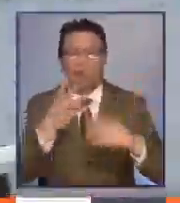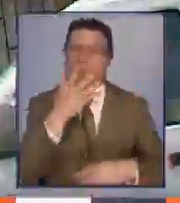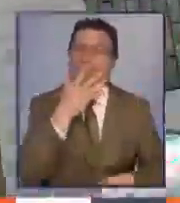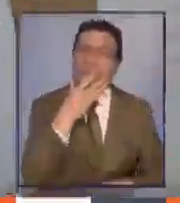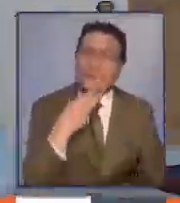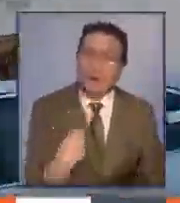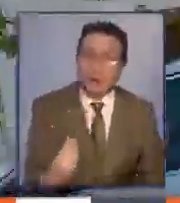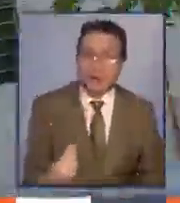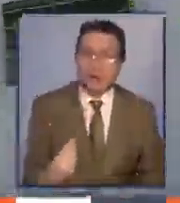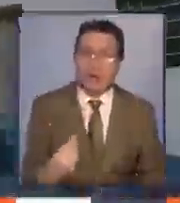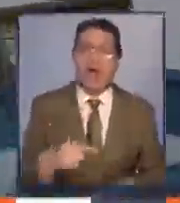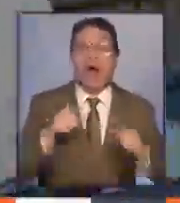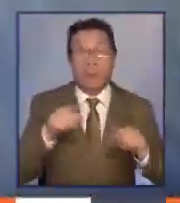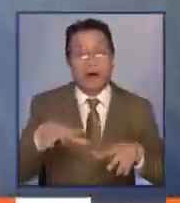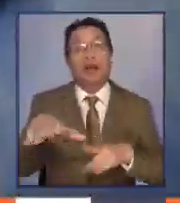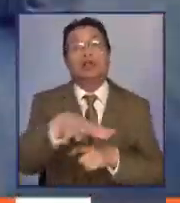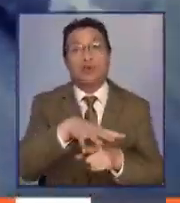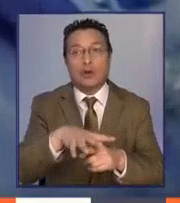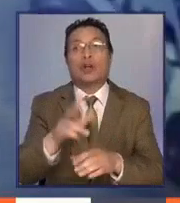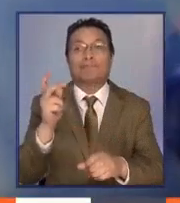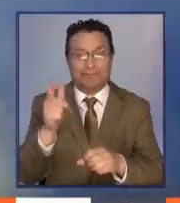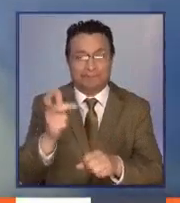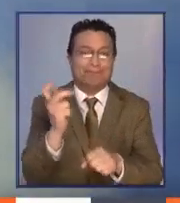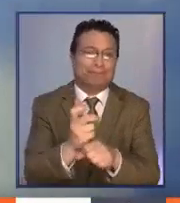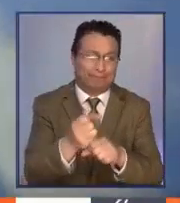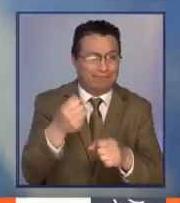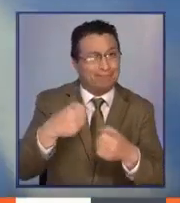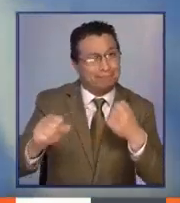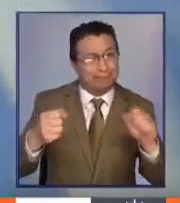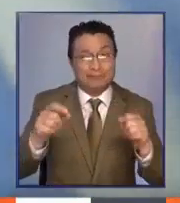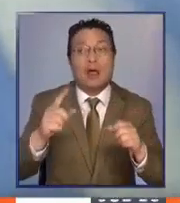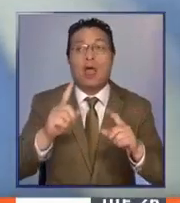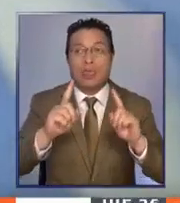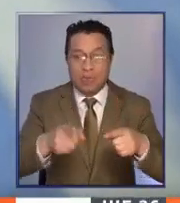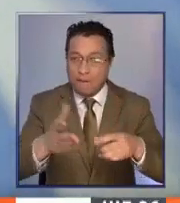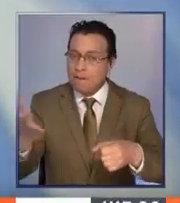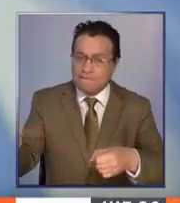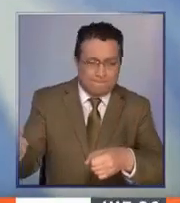No cabe duda que situaciones delictuales como estas deberían ser atacadas de